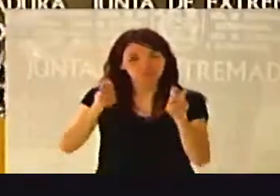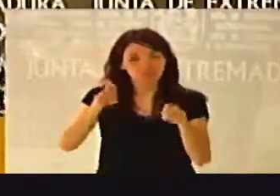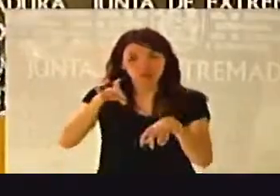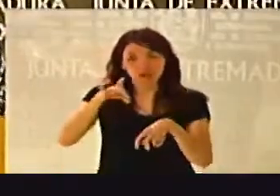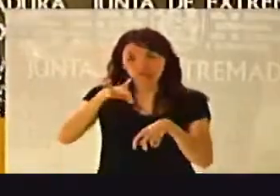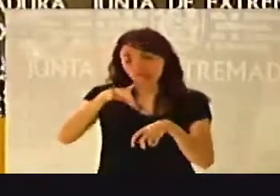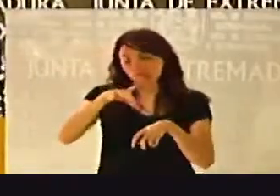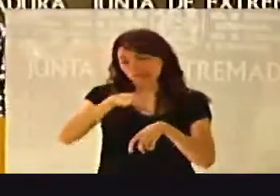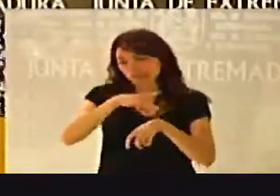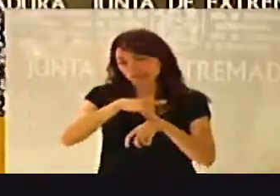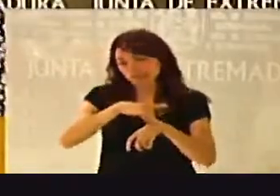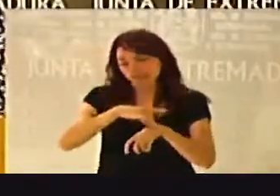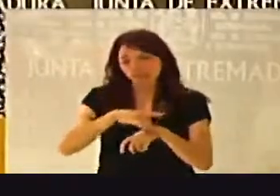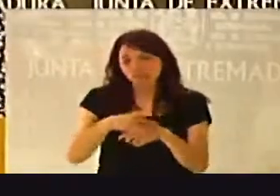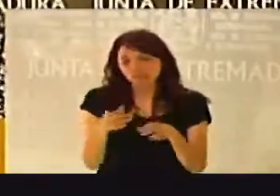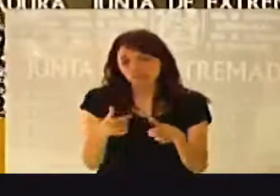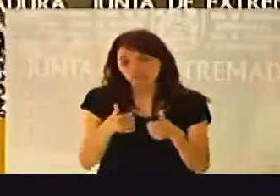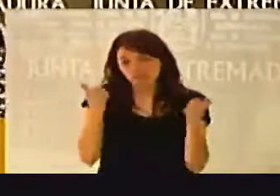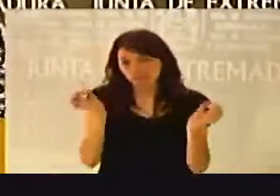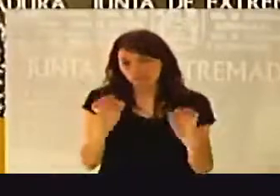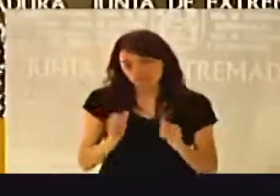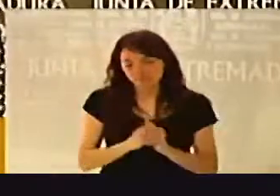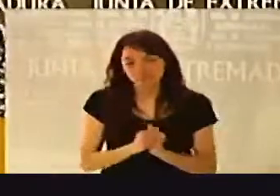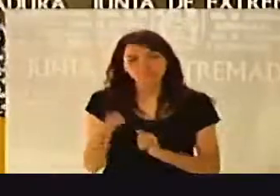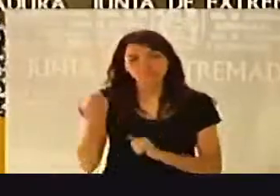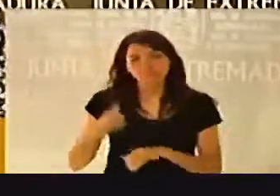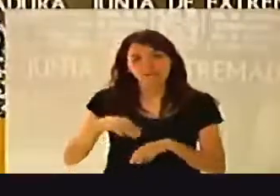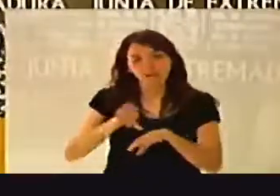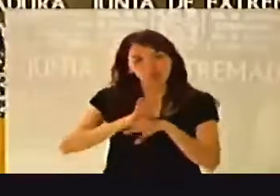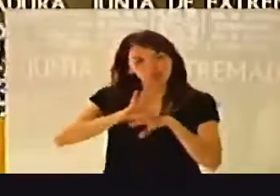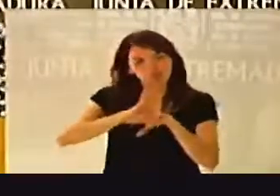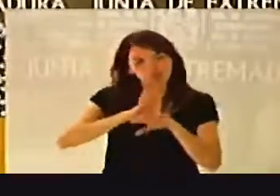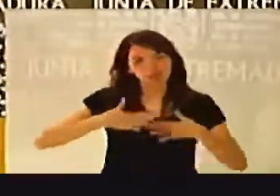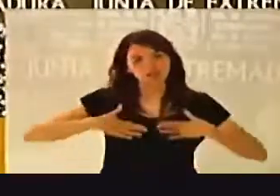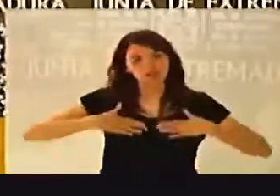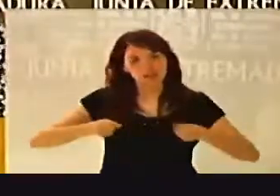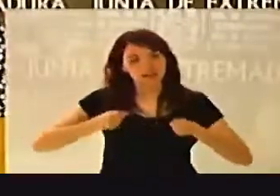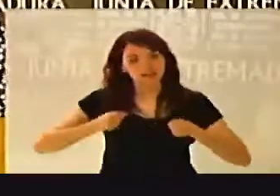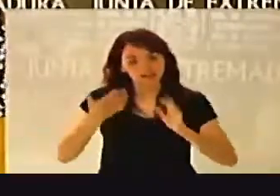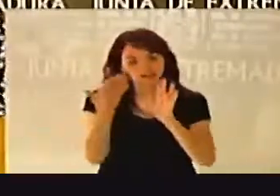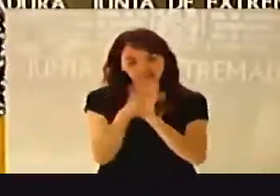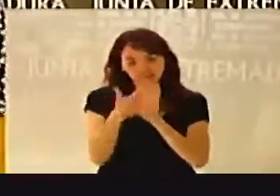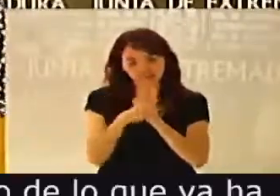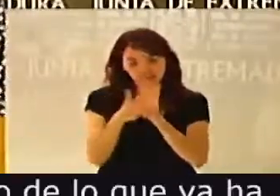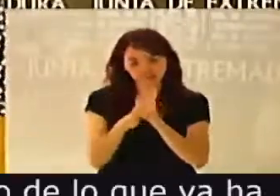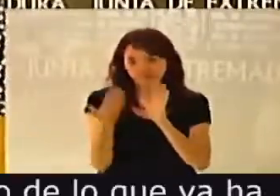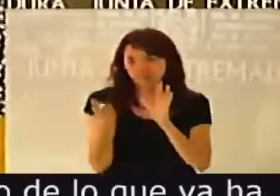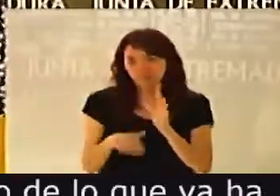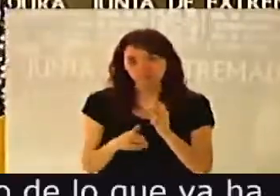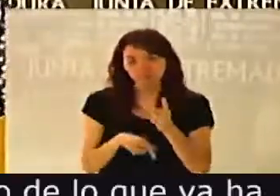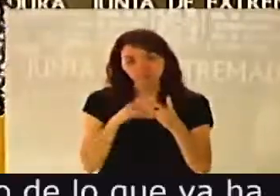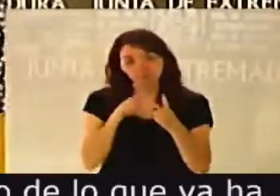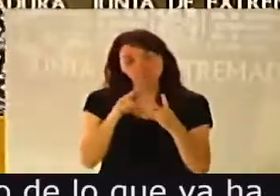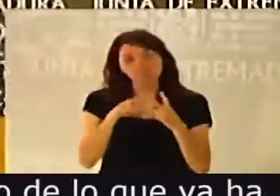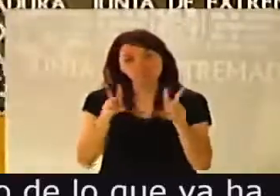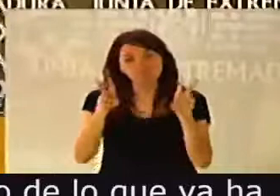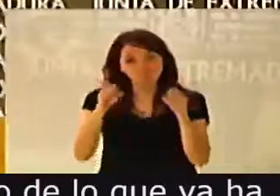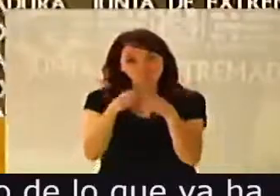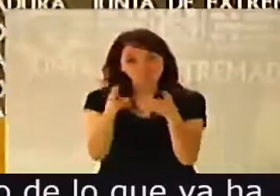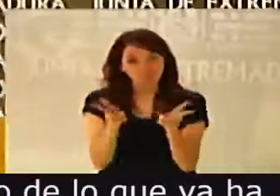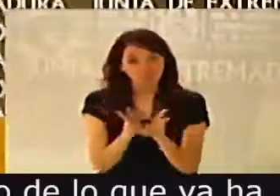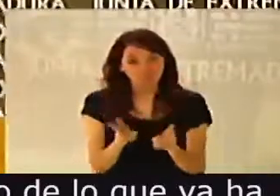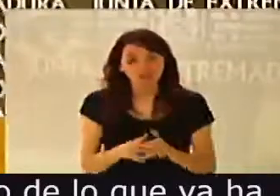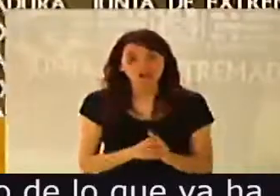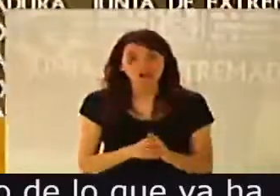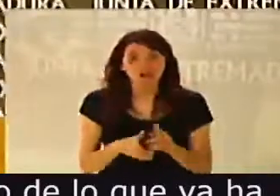lo que ya ha anunciado y explicado la Consejería de Sanidad en este sentido. Y respecto de lo de las piscinas, lo mismo